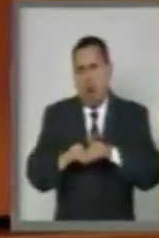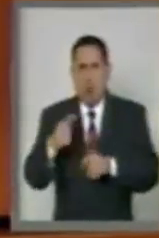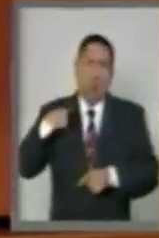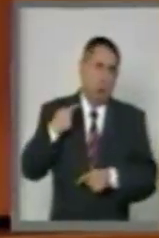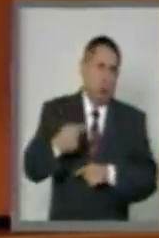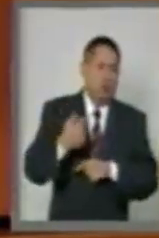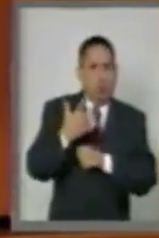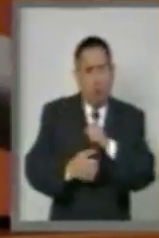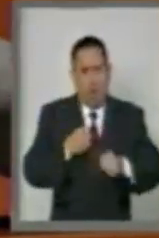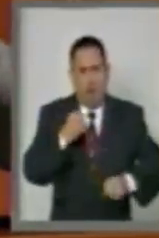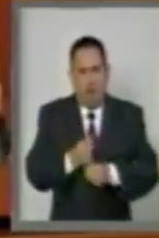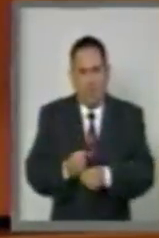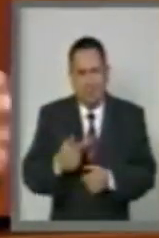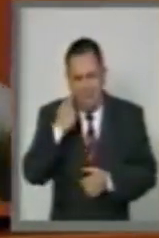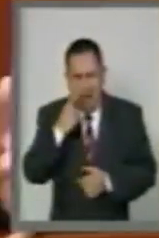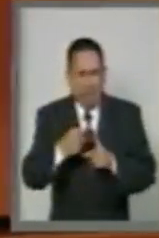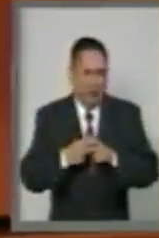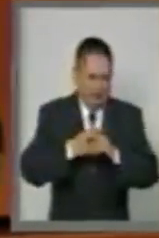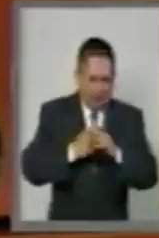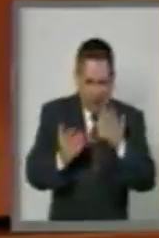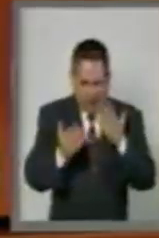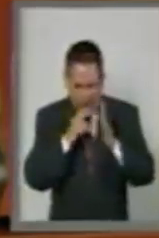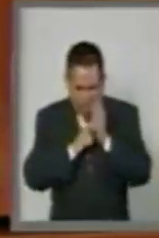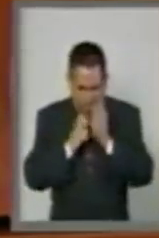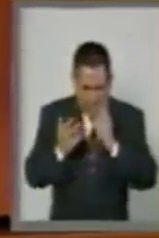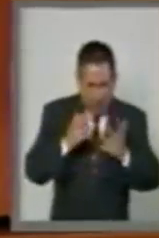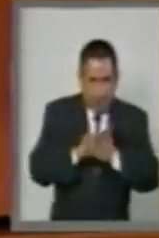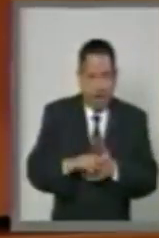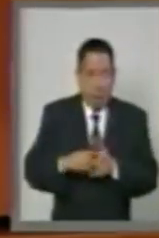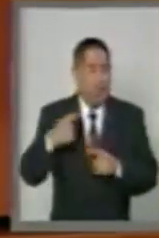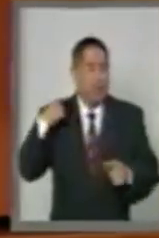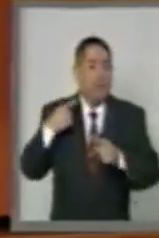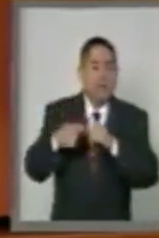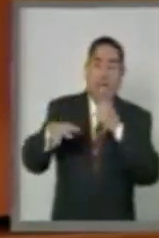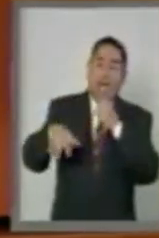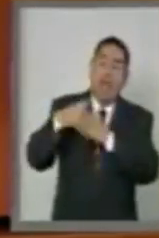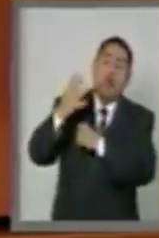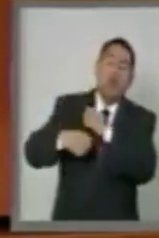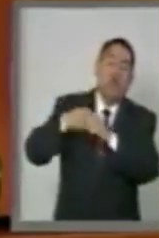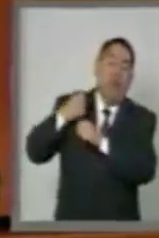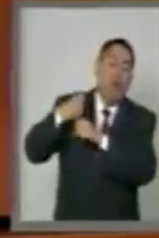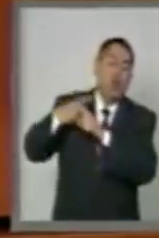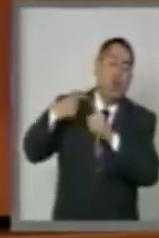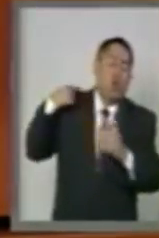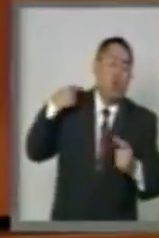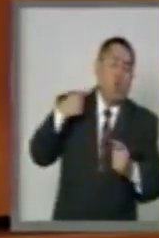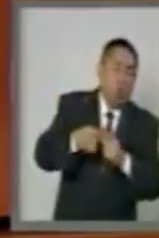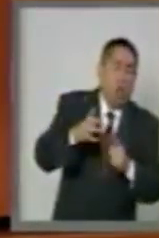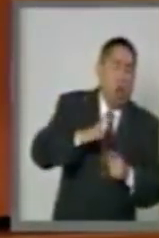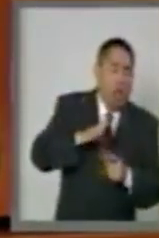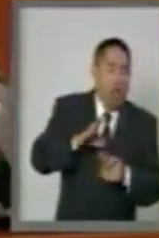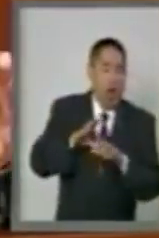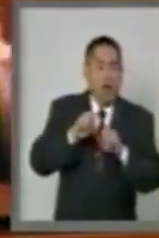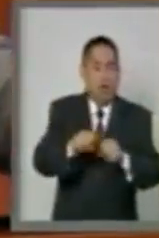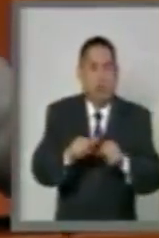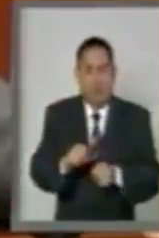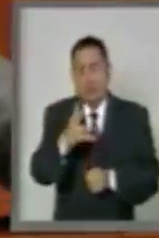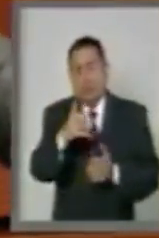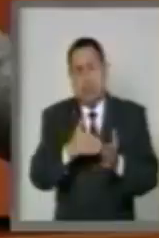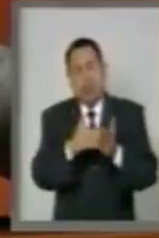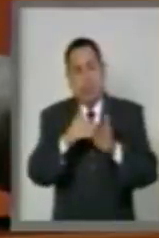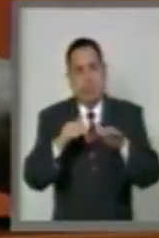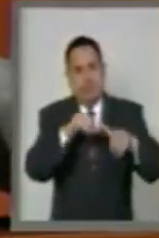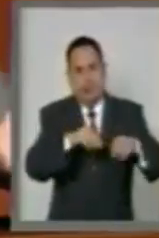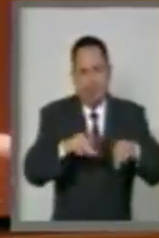últimos 5 años, porque arreglan las cifras, ¿no? Dice, en los últimos 14 años y medio, ¿verdad?, hemos logrado 5 millones